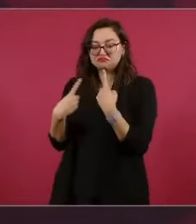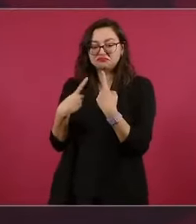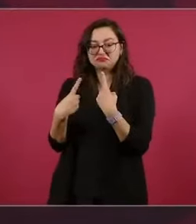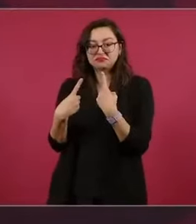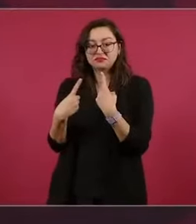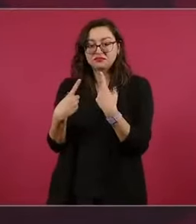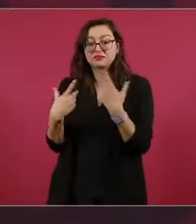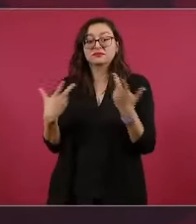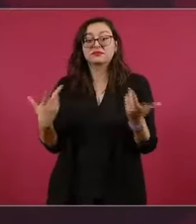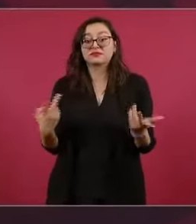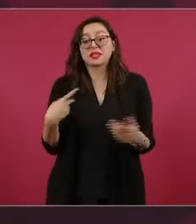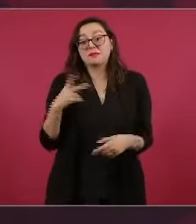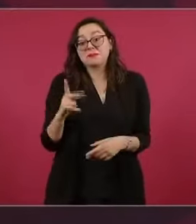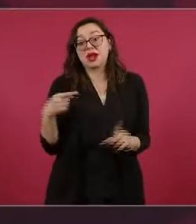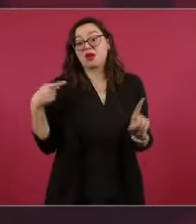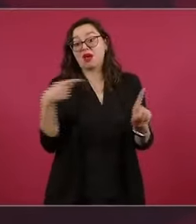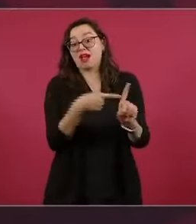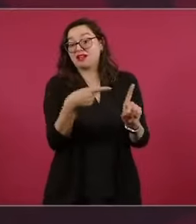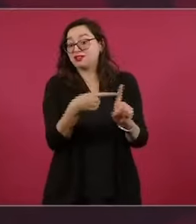tiene sus asuntos Diego,